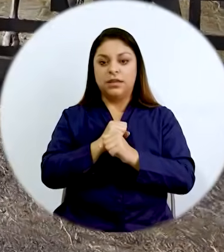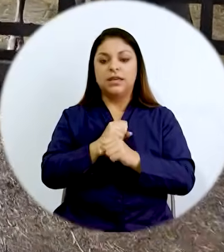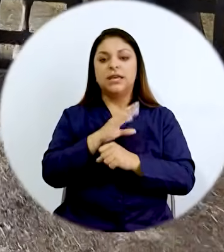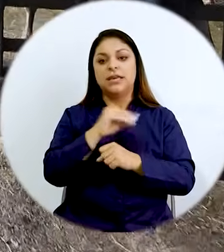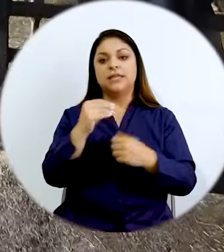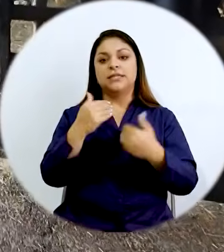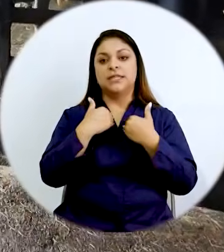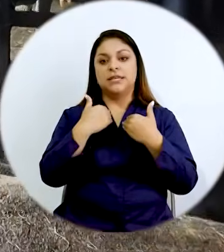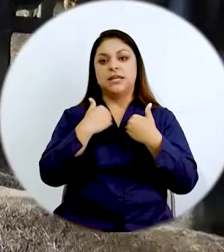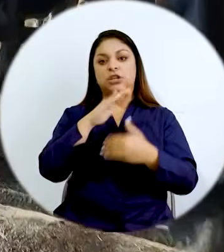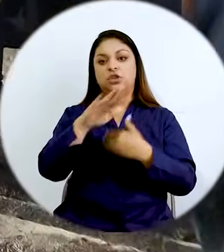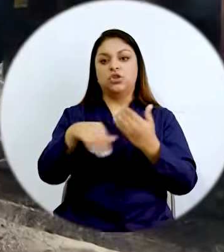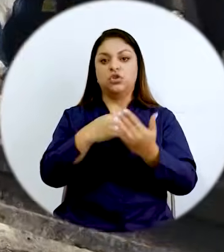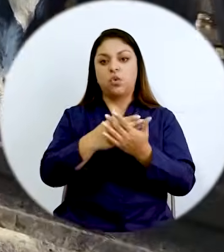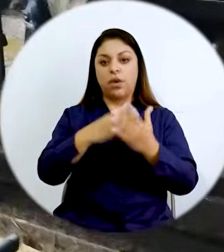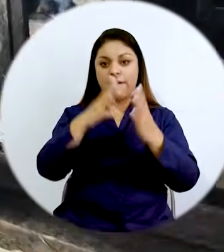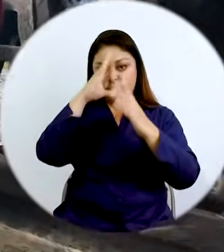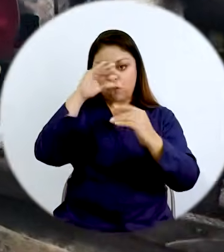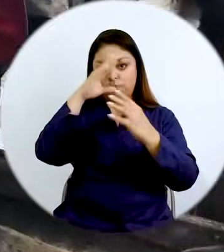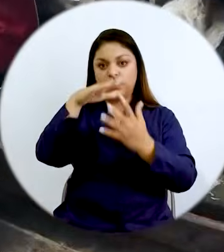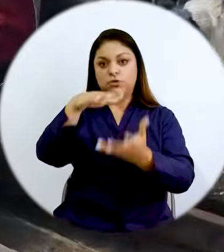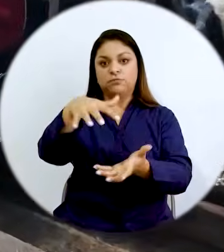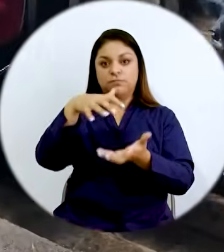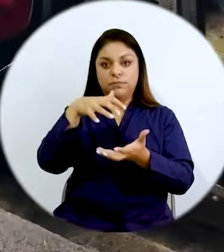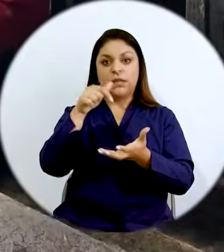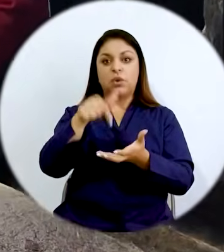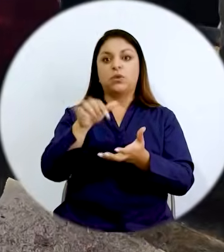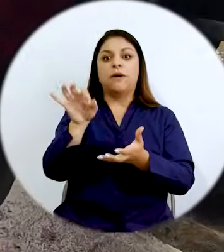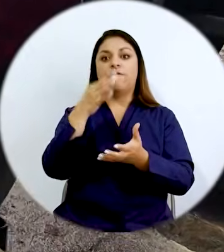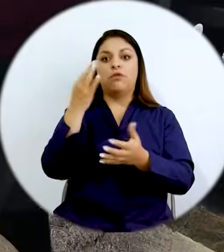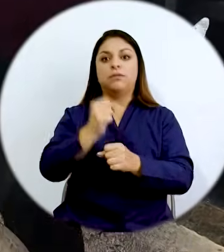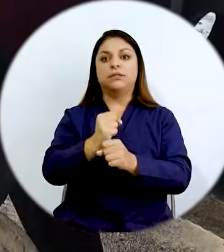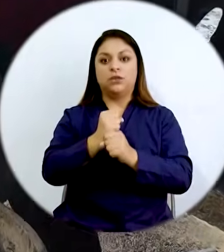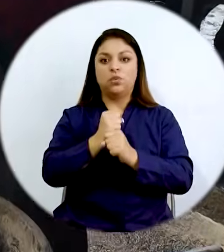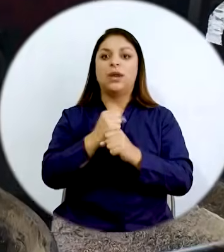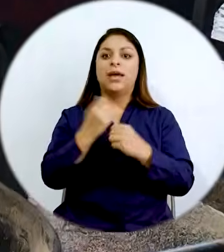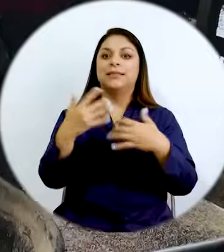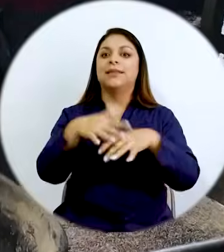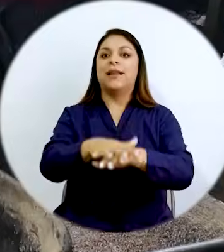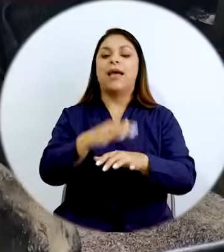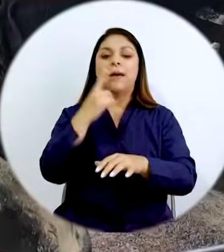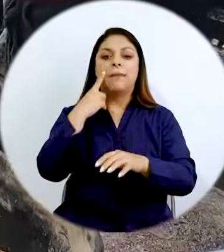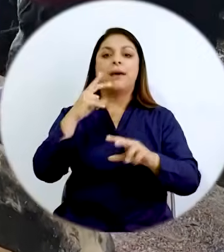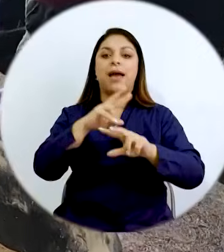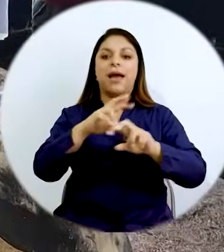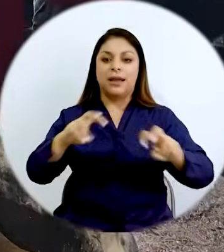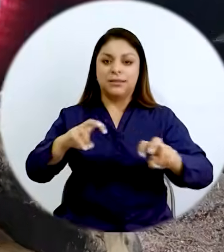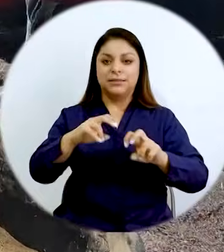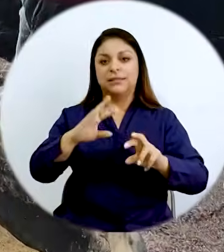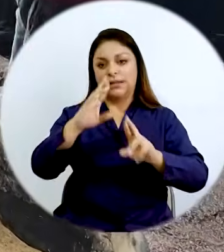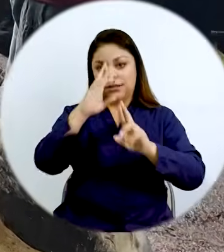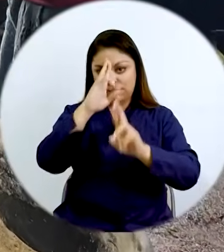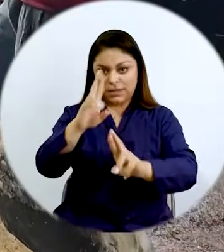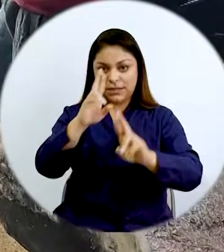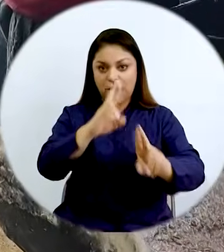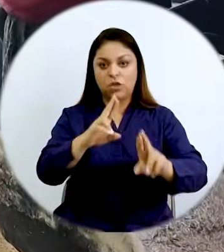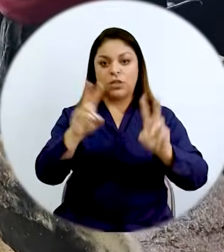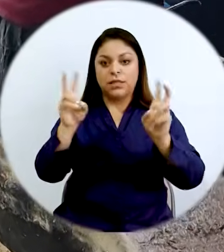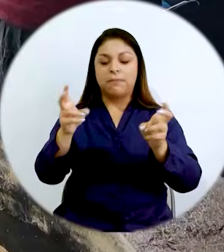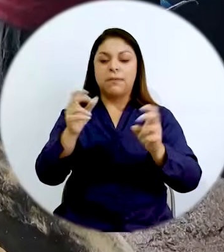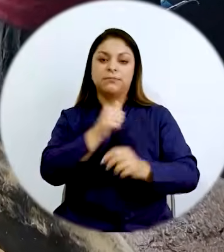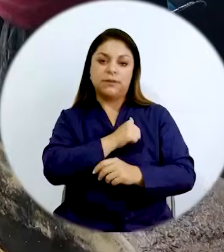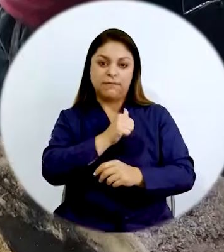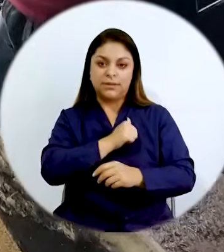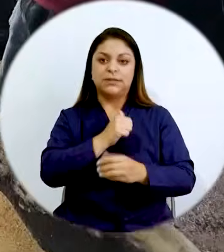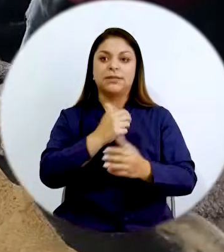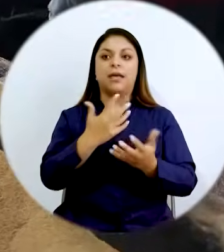tener toda la información consolidada en un solo sitio de forma segura, integrada para análisis, por supuesto, respetando temas de privacidad